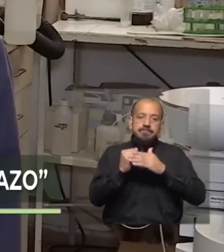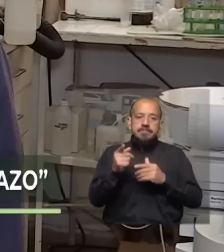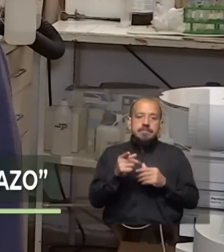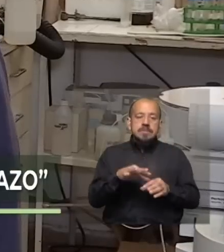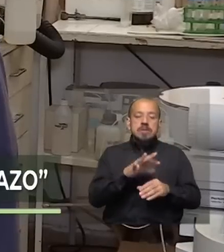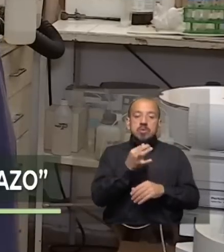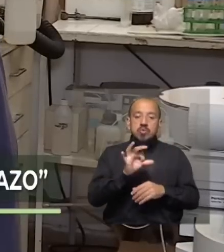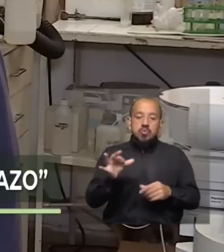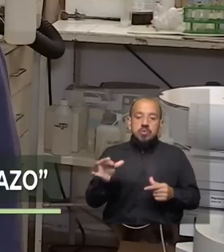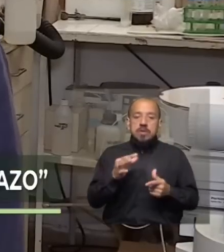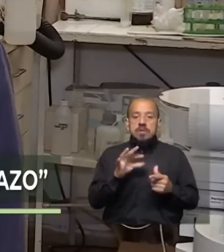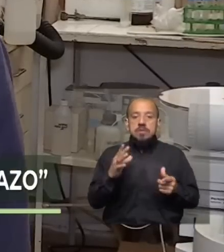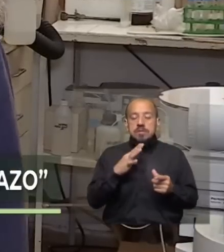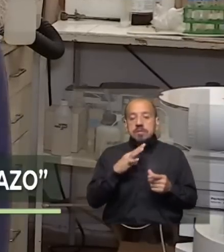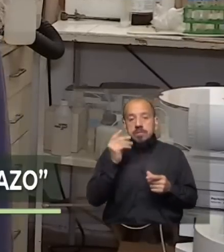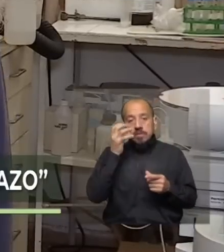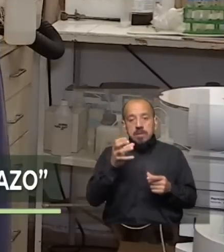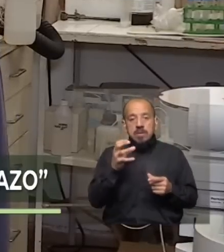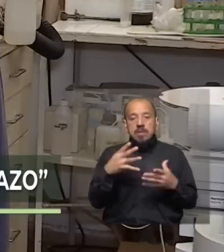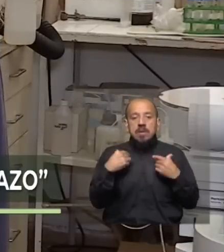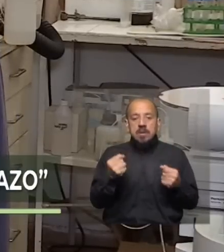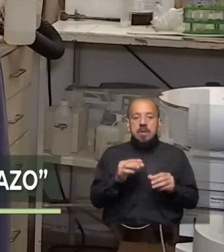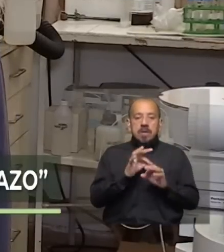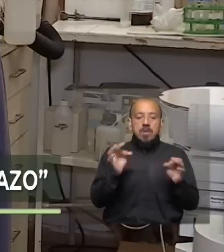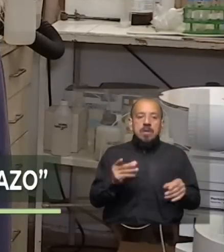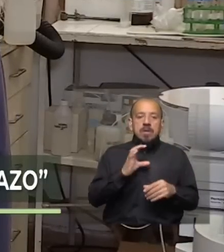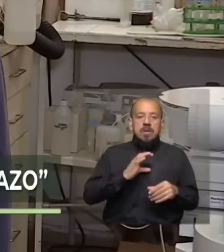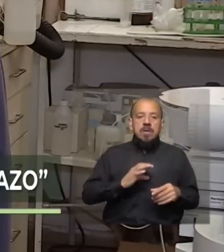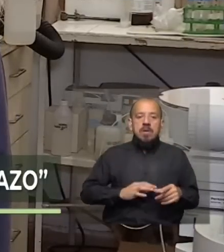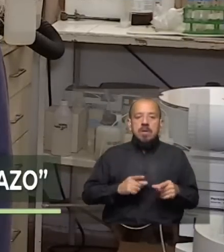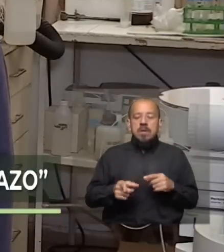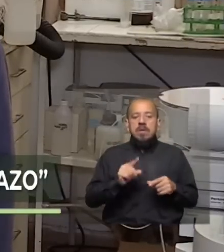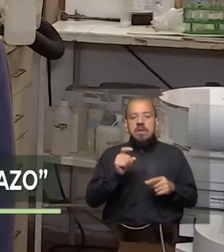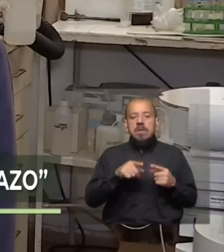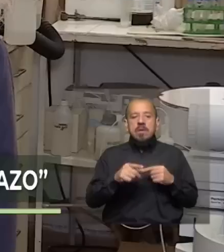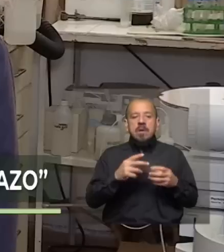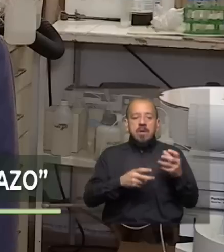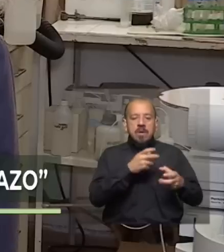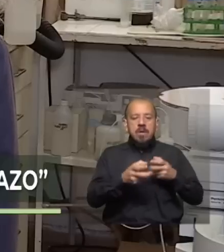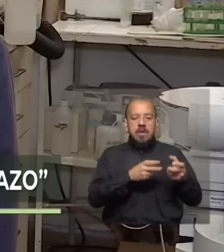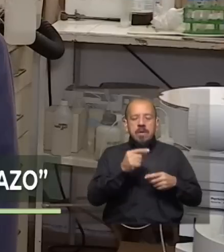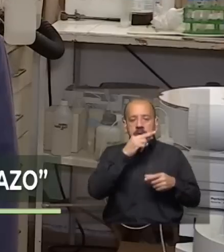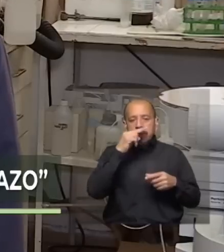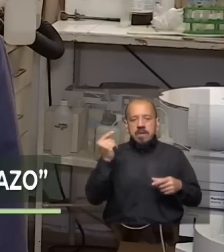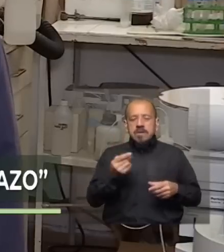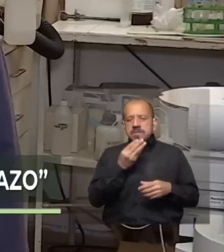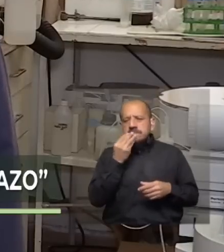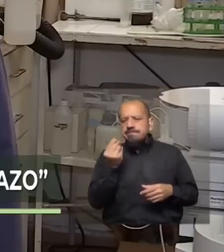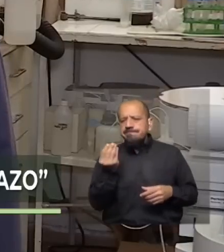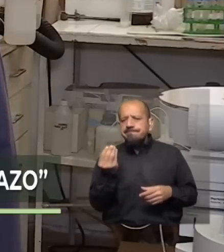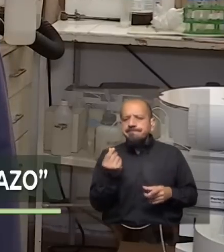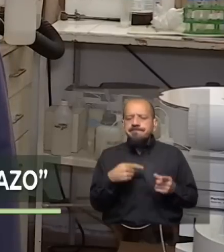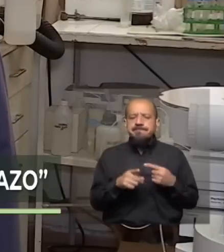pueden presentar peligrosidad para la salud o que afectan las características organolépticas del agua como el color el olor y el sabor entonces